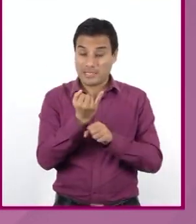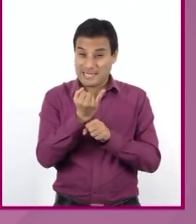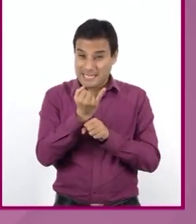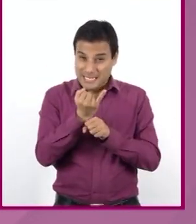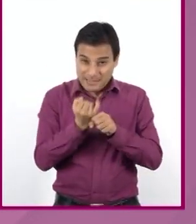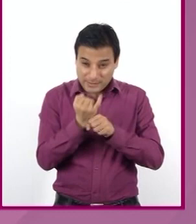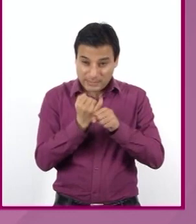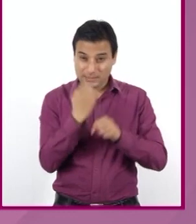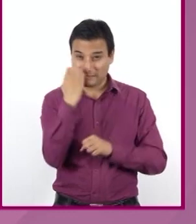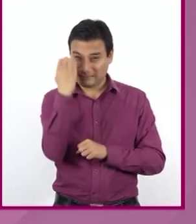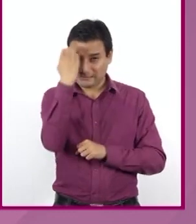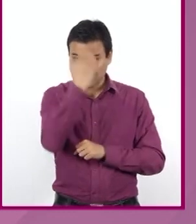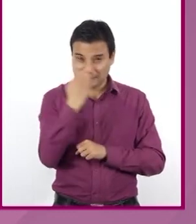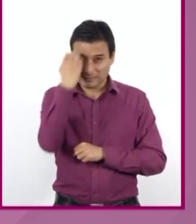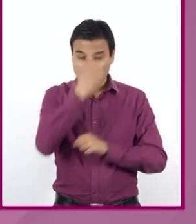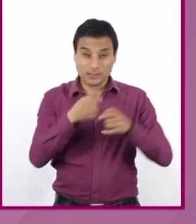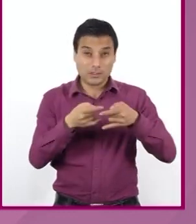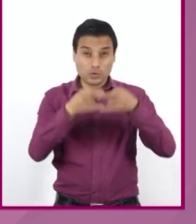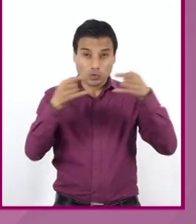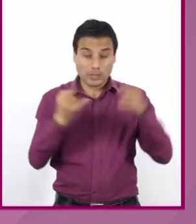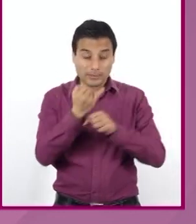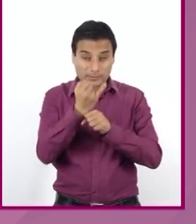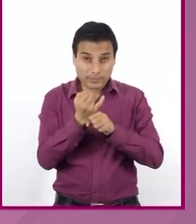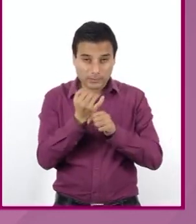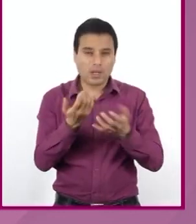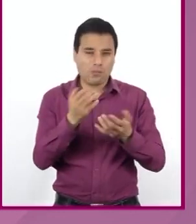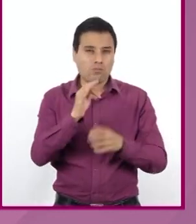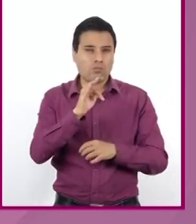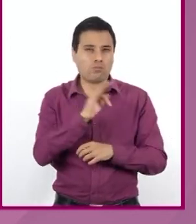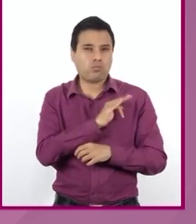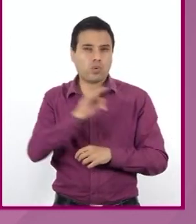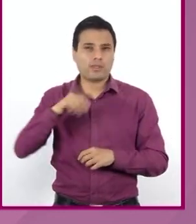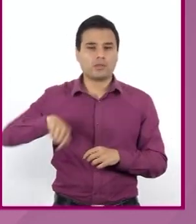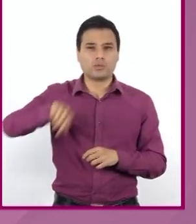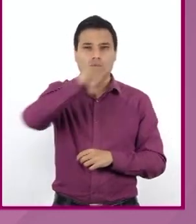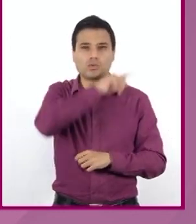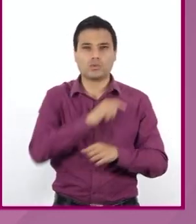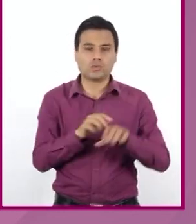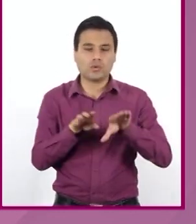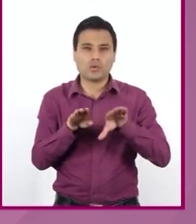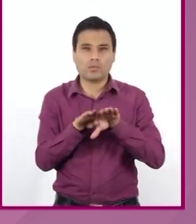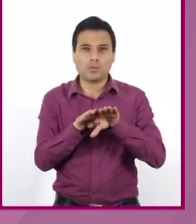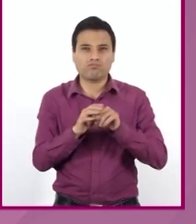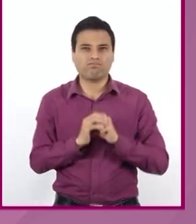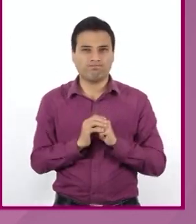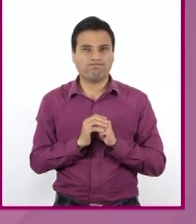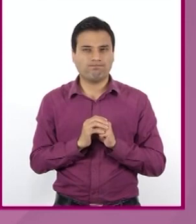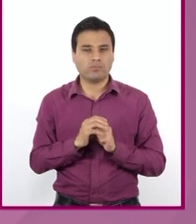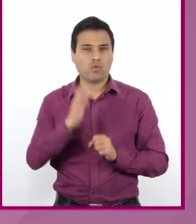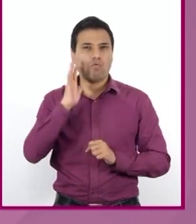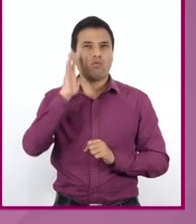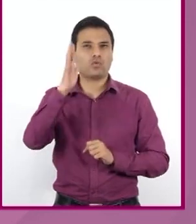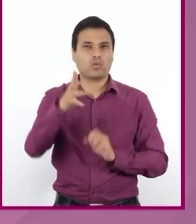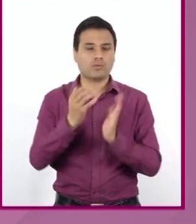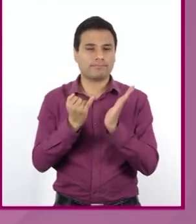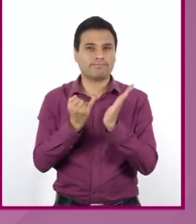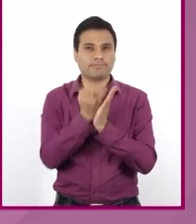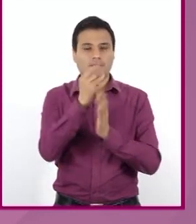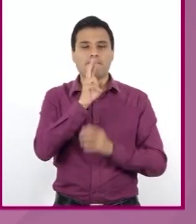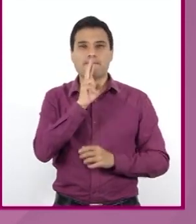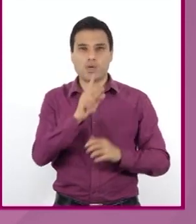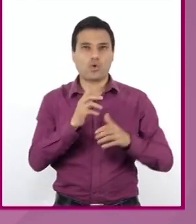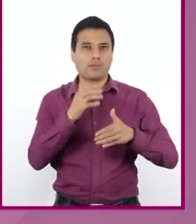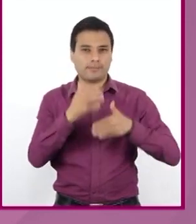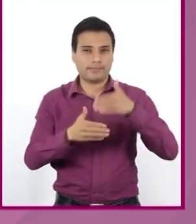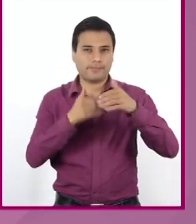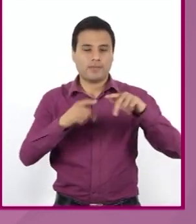nuestro pasado y nuestra realidad, podemos proyectar y tomar acciones en la búsqueda de un mejor futuro para todas